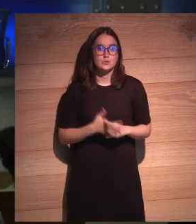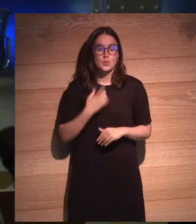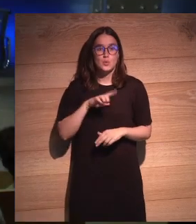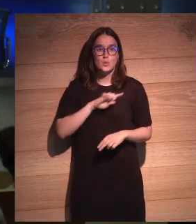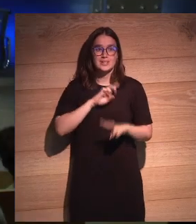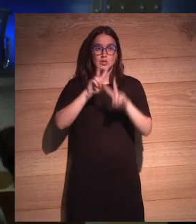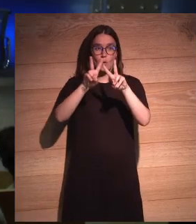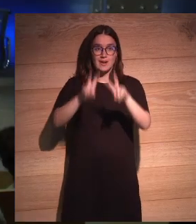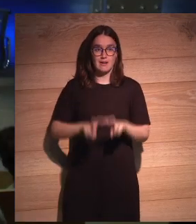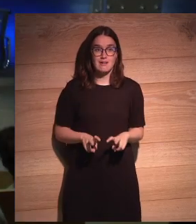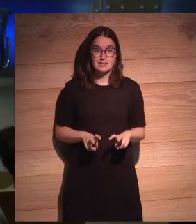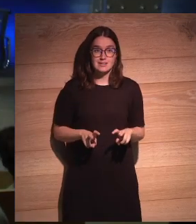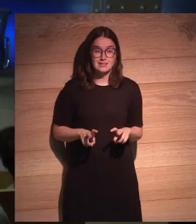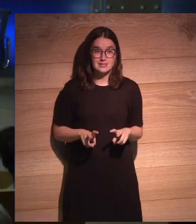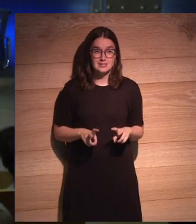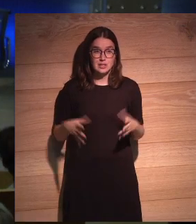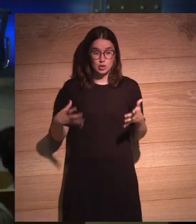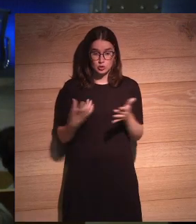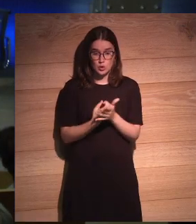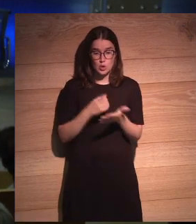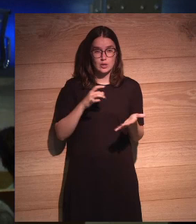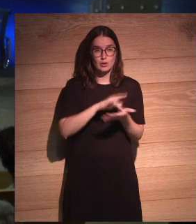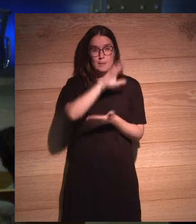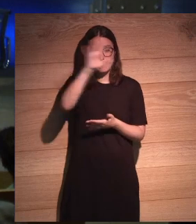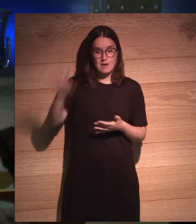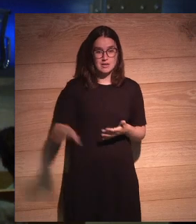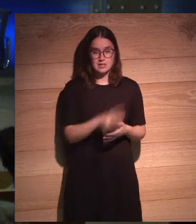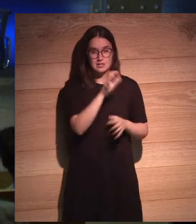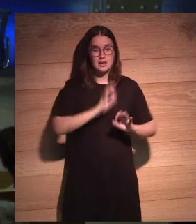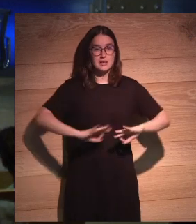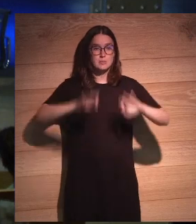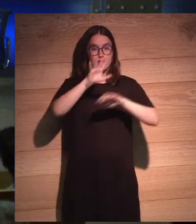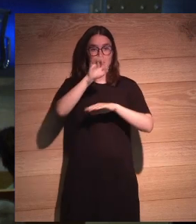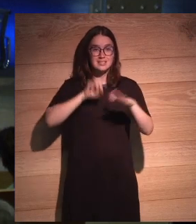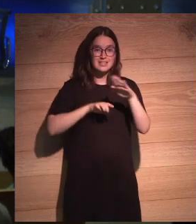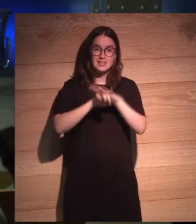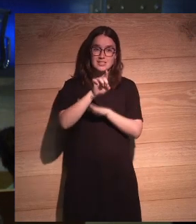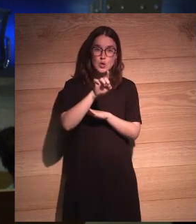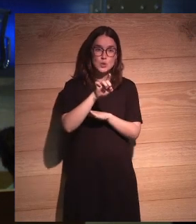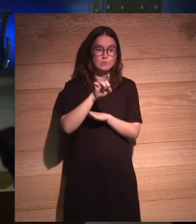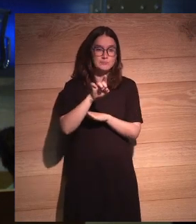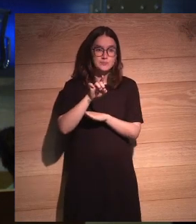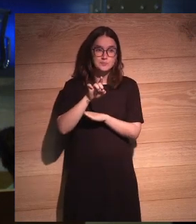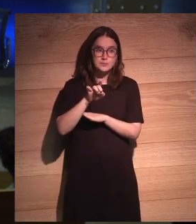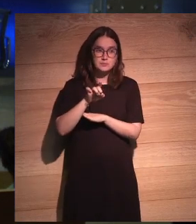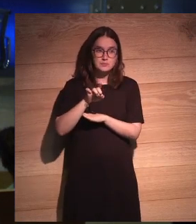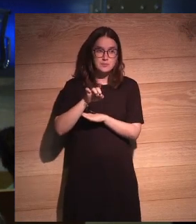Nuestro análisis de todo lo que está pasando en todos los países, especialmente países en desarrollo, nos lleva a